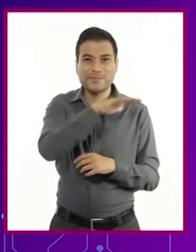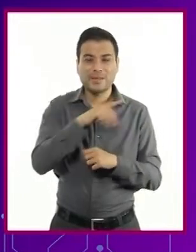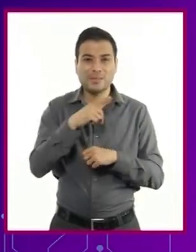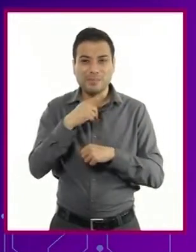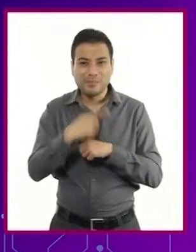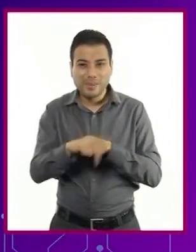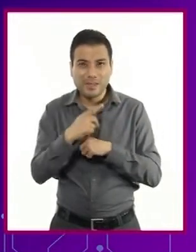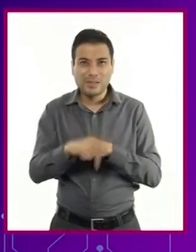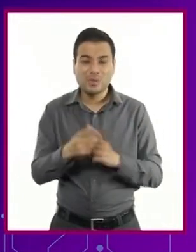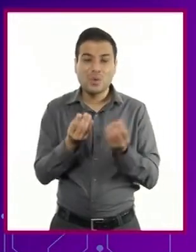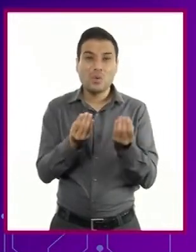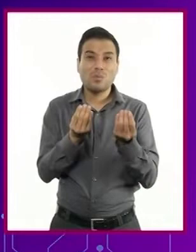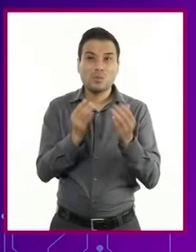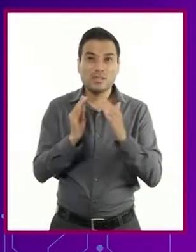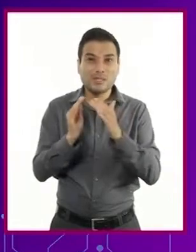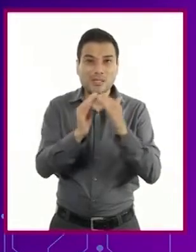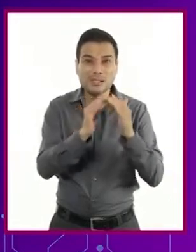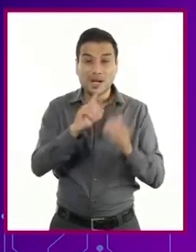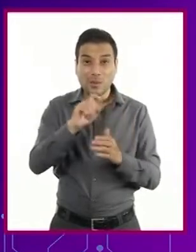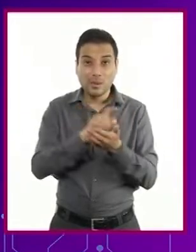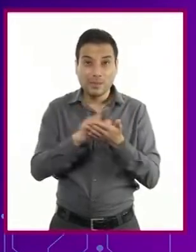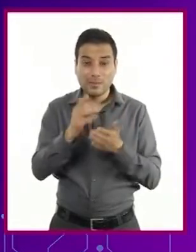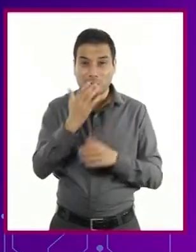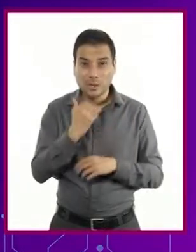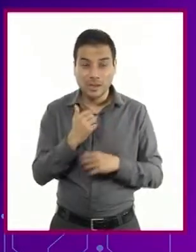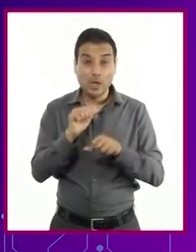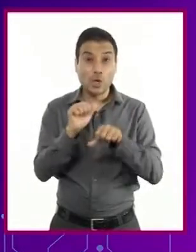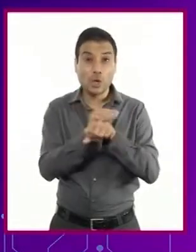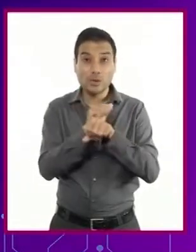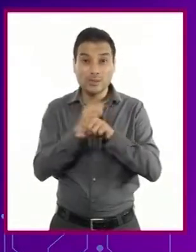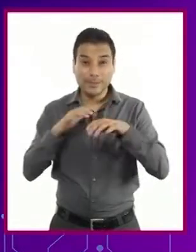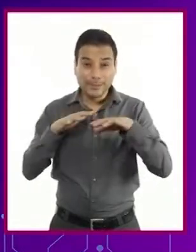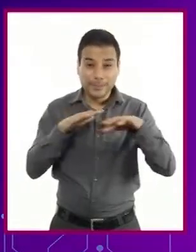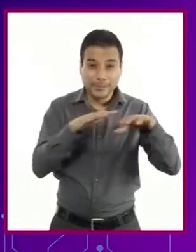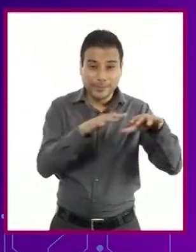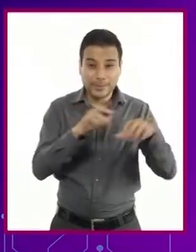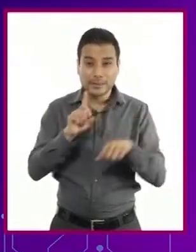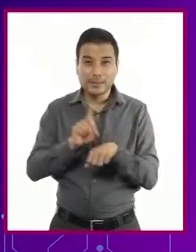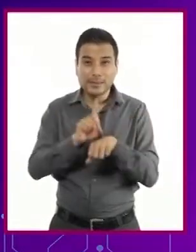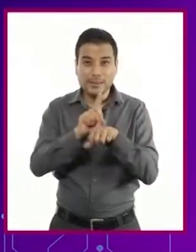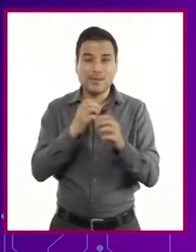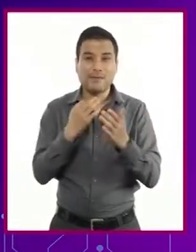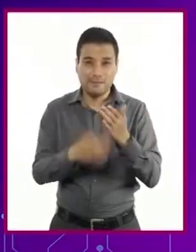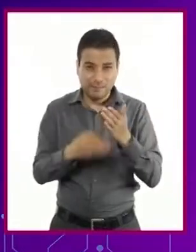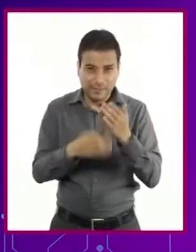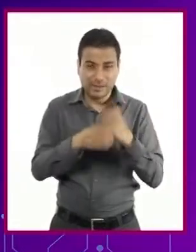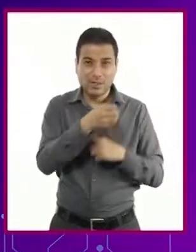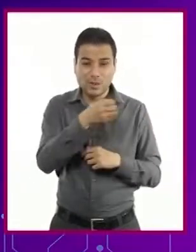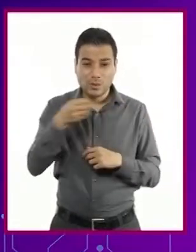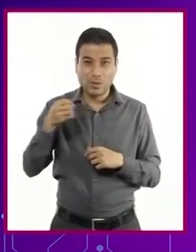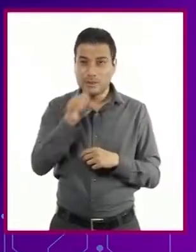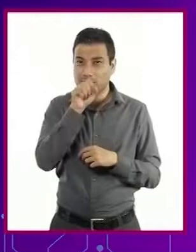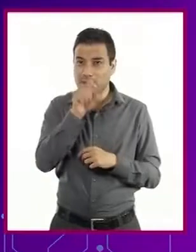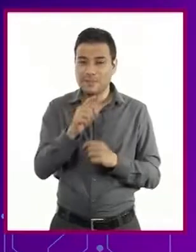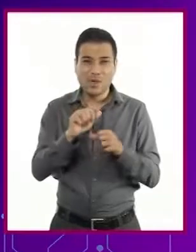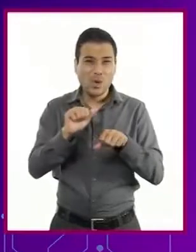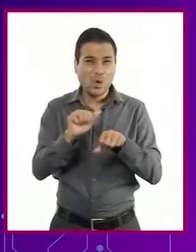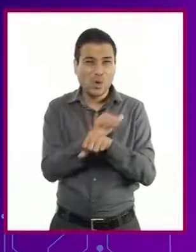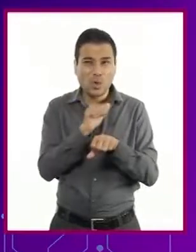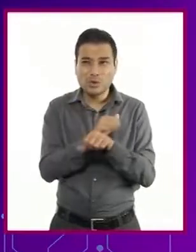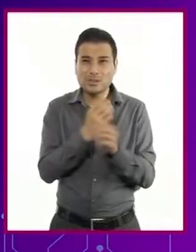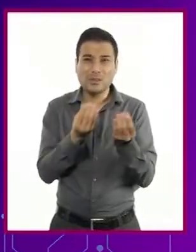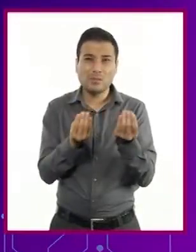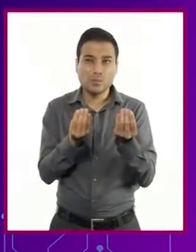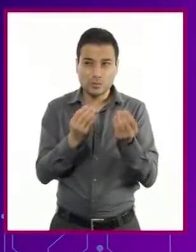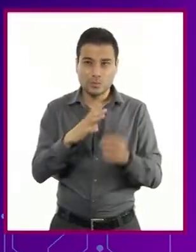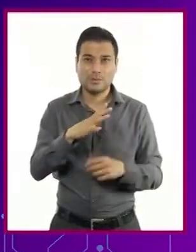enteras no tienen acceso a agua limpia. El tráfico aumenta día a día por la mala planeación urbana y la cantidad de coches particulares que circulan